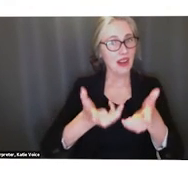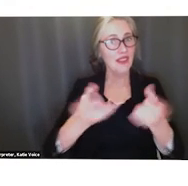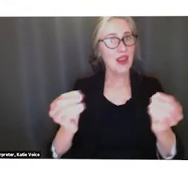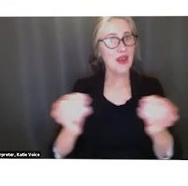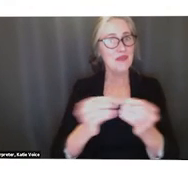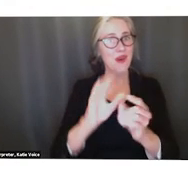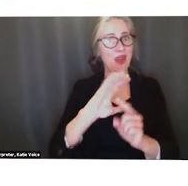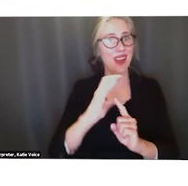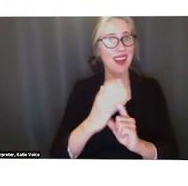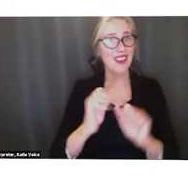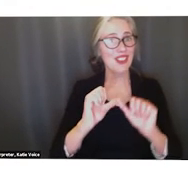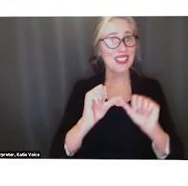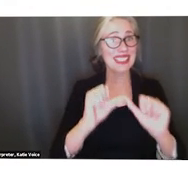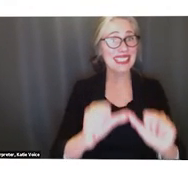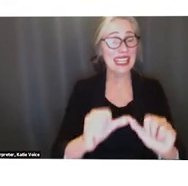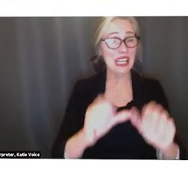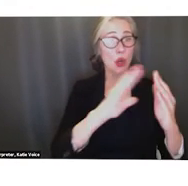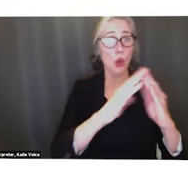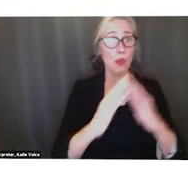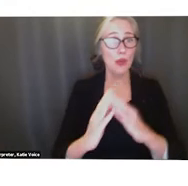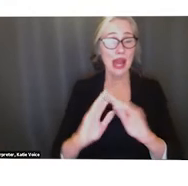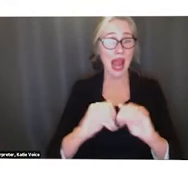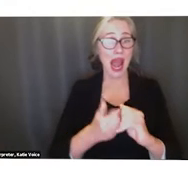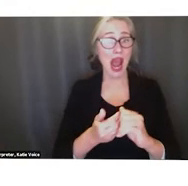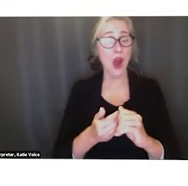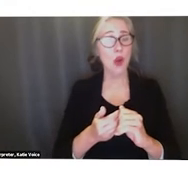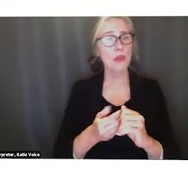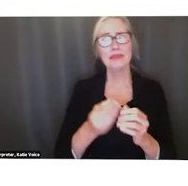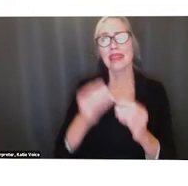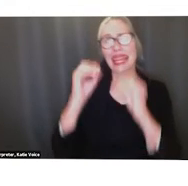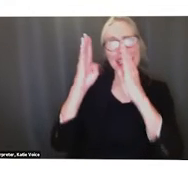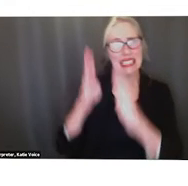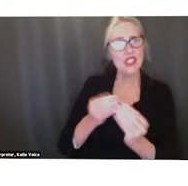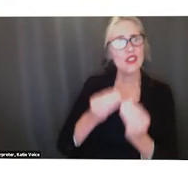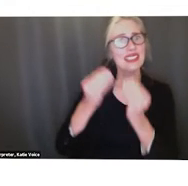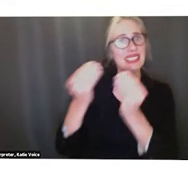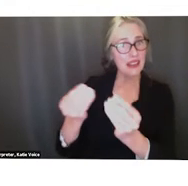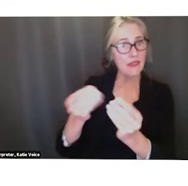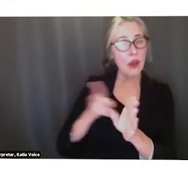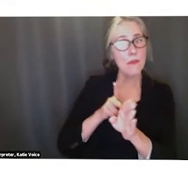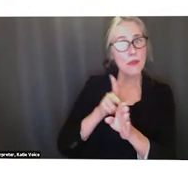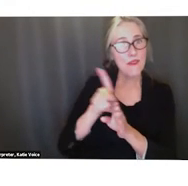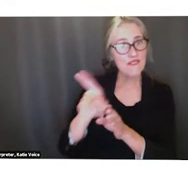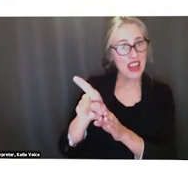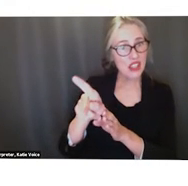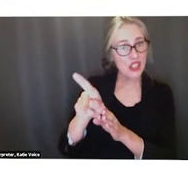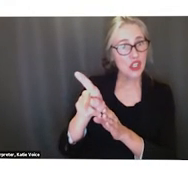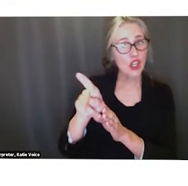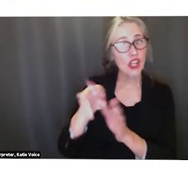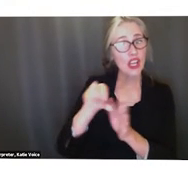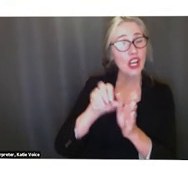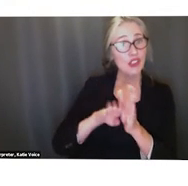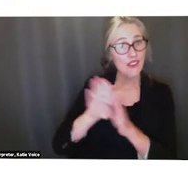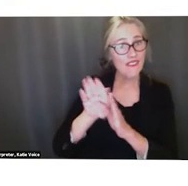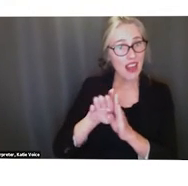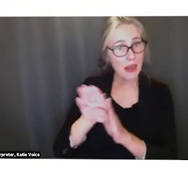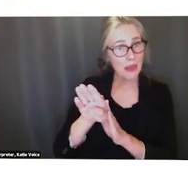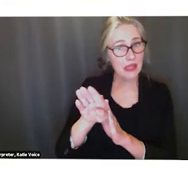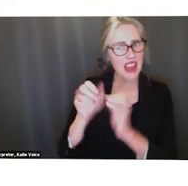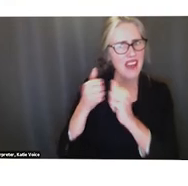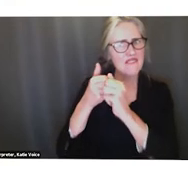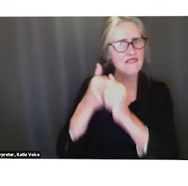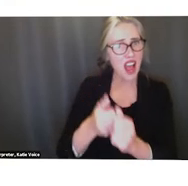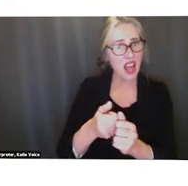culturalmente sustentables al dar capacitación profesional a los maestros y dando seguimiento a los cursos de estudios